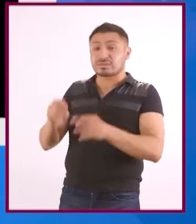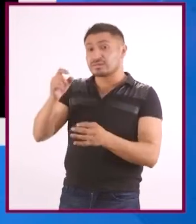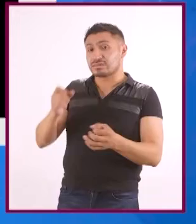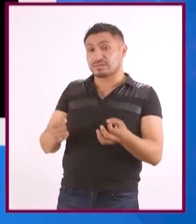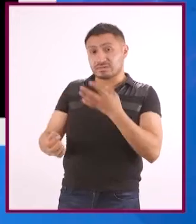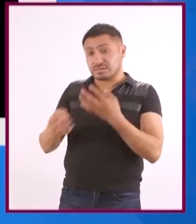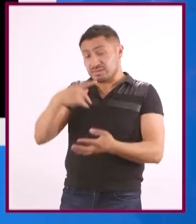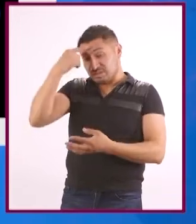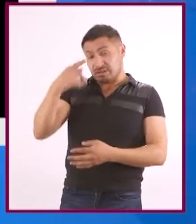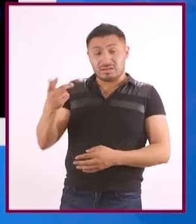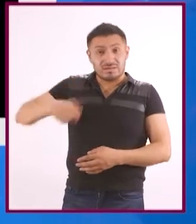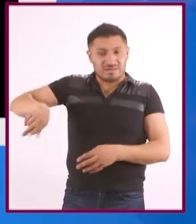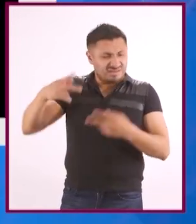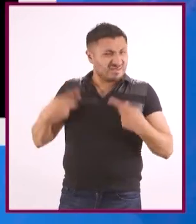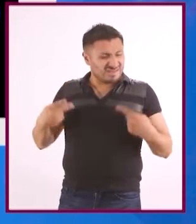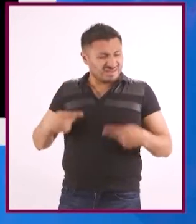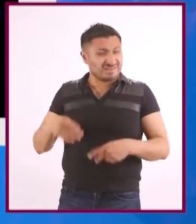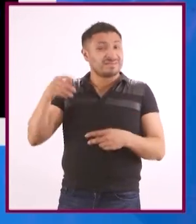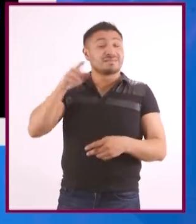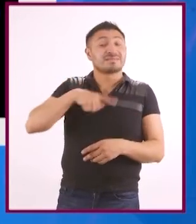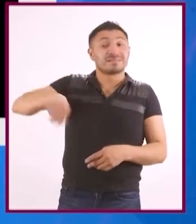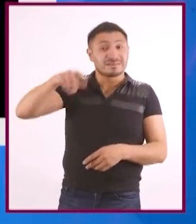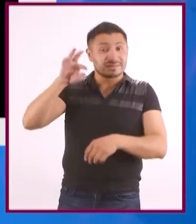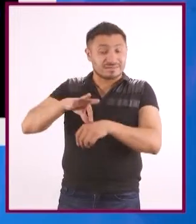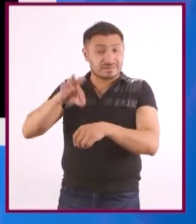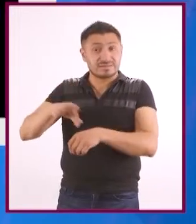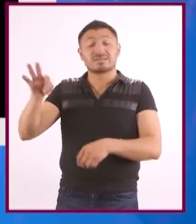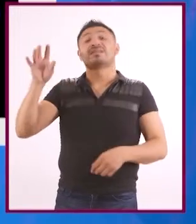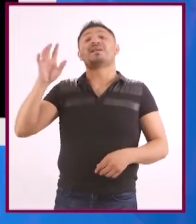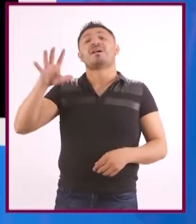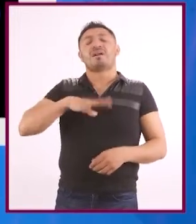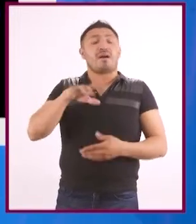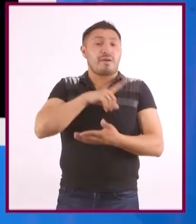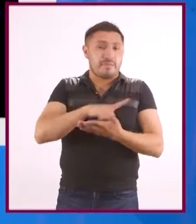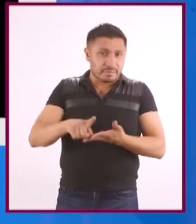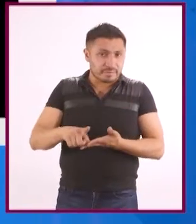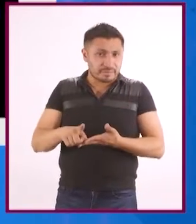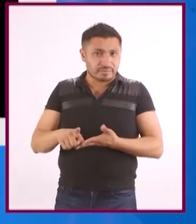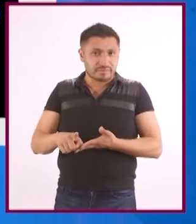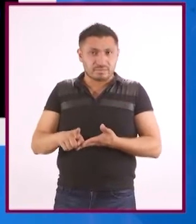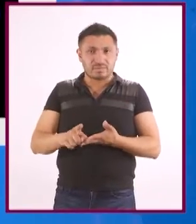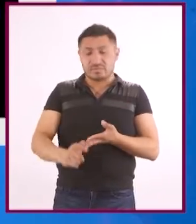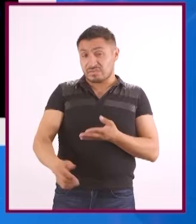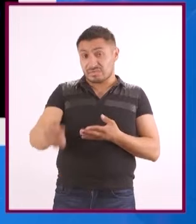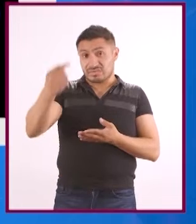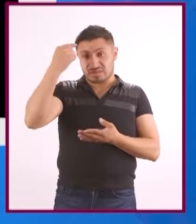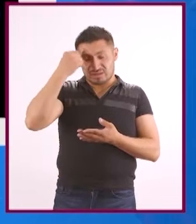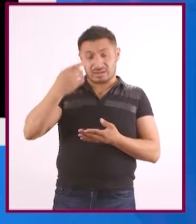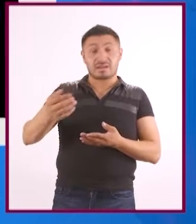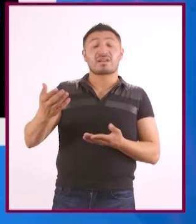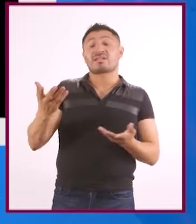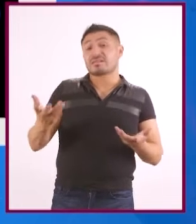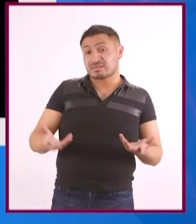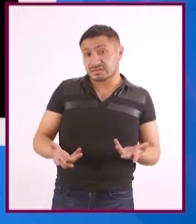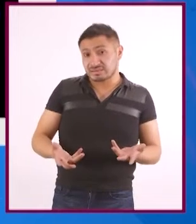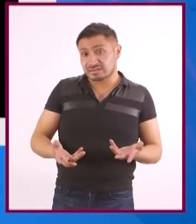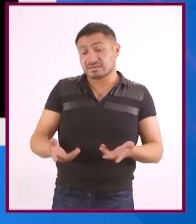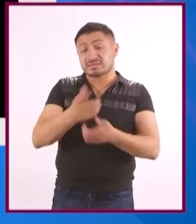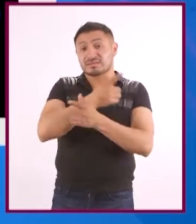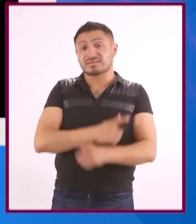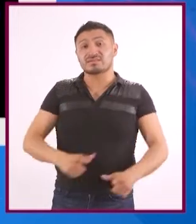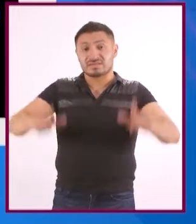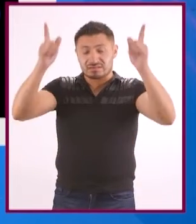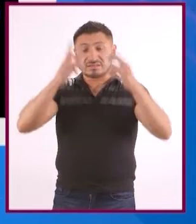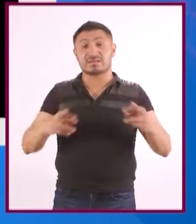persona y además pues ellos también tienen este derecho a la conciencia y a la libertad